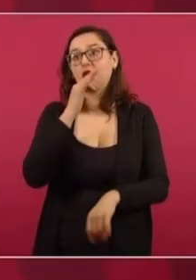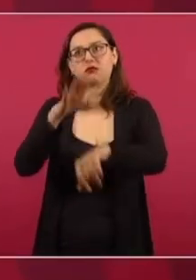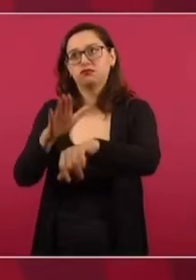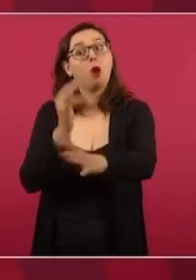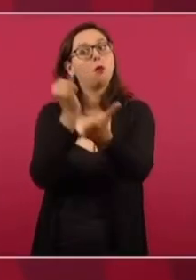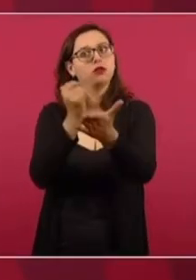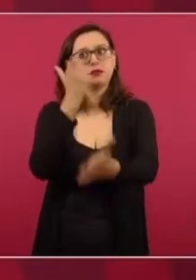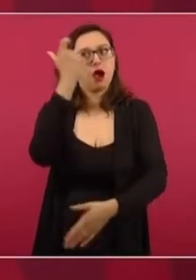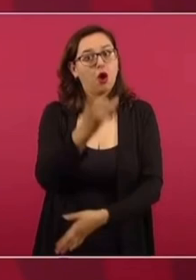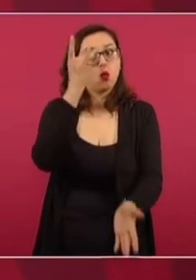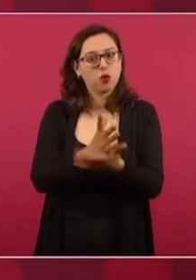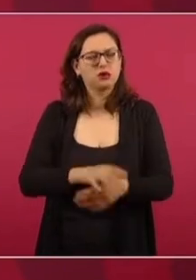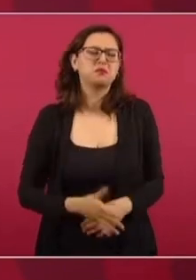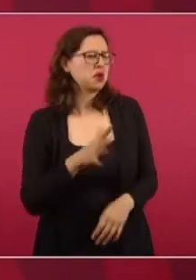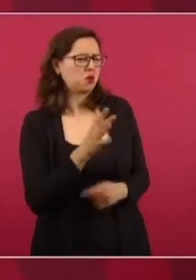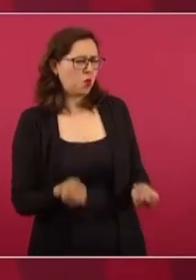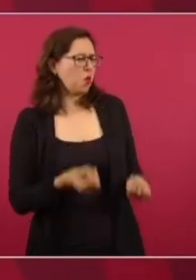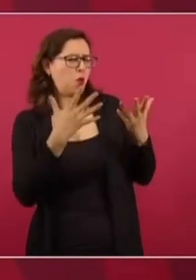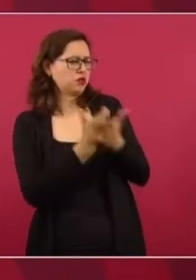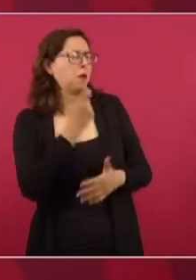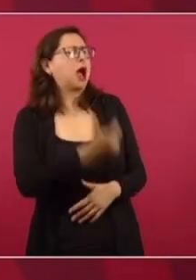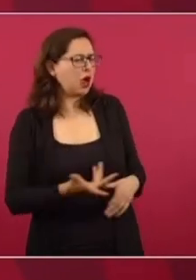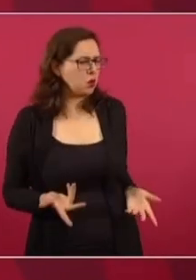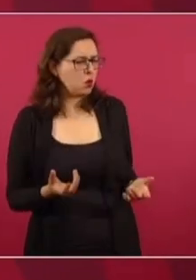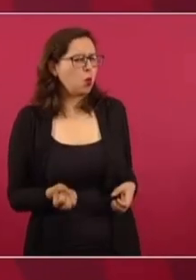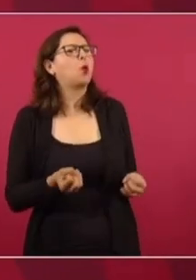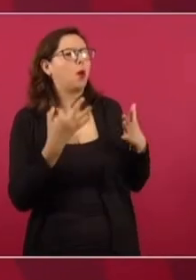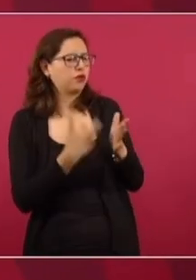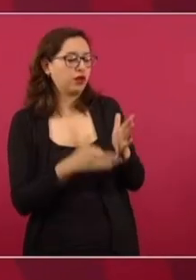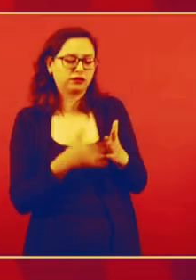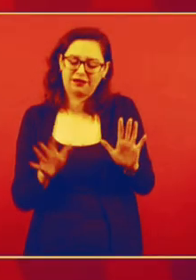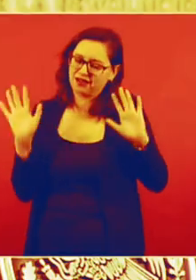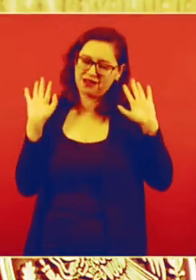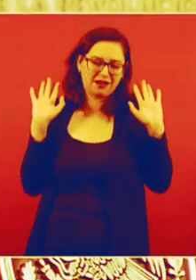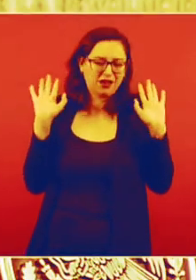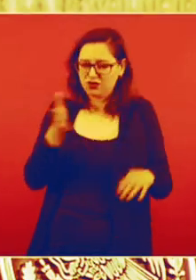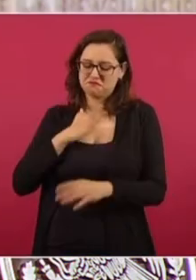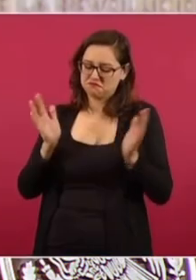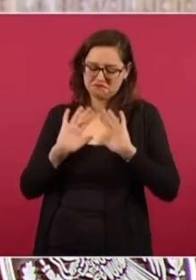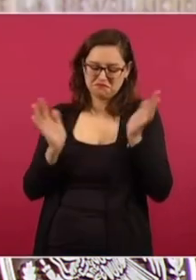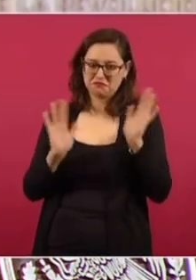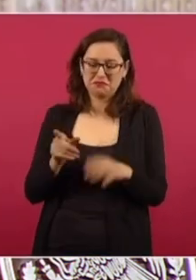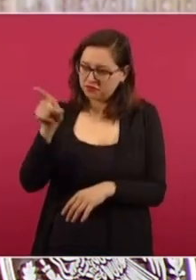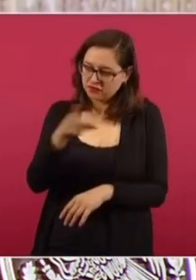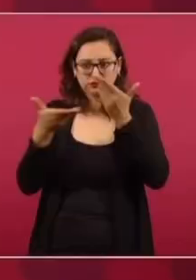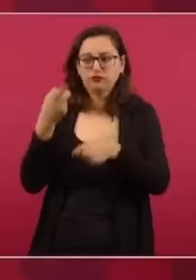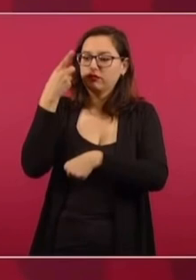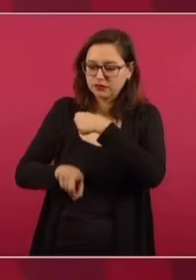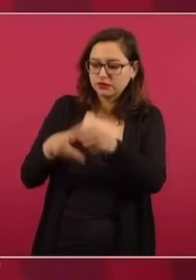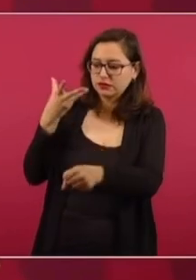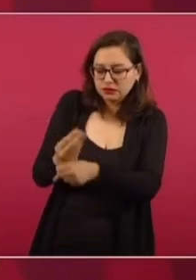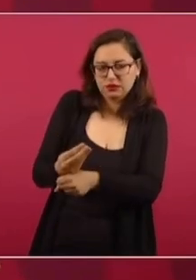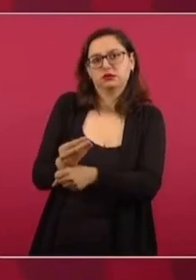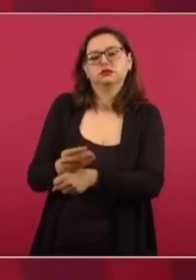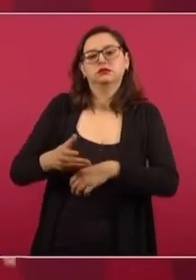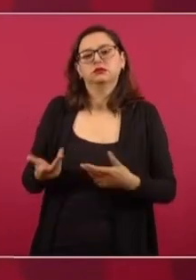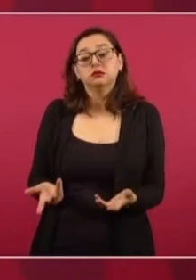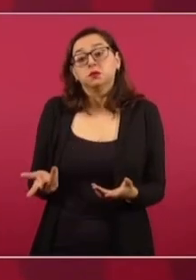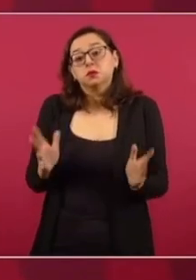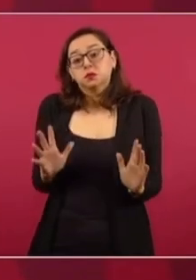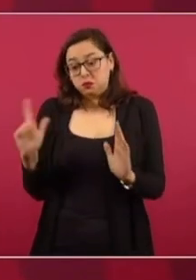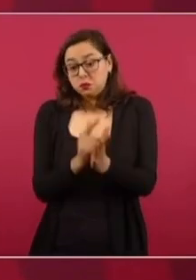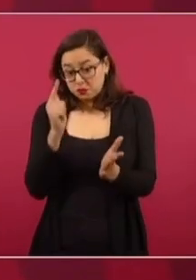lo que recomiendo en todos estos casos, pues es que se arreglen, que reparen el daño, que eso es muy importante. Si hay esa